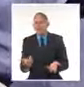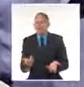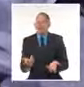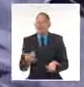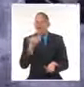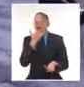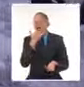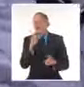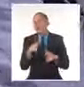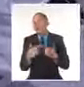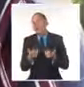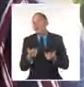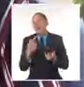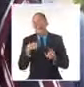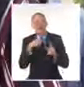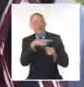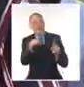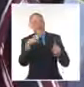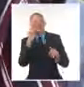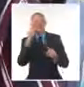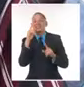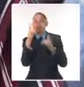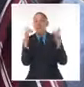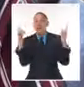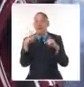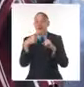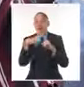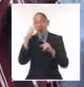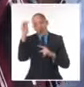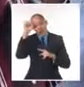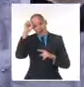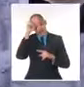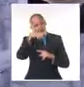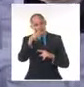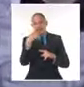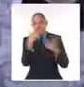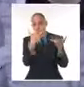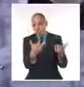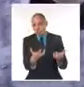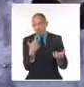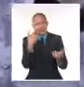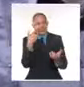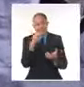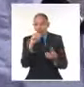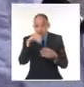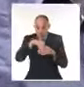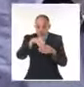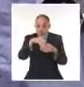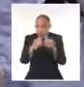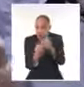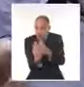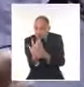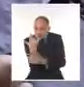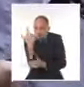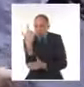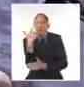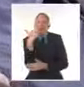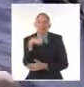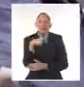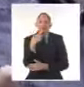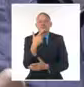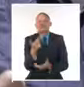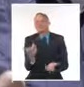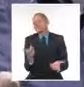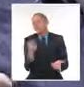coco. Hoy nosotros tenemos 4.778 hectáreas de coco que se han plantado. Esas hectáreas, si